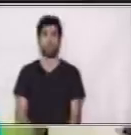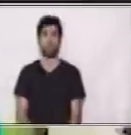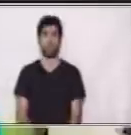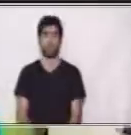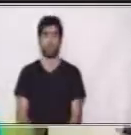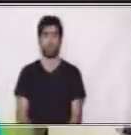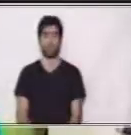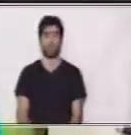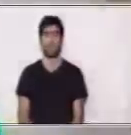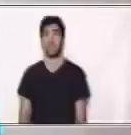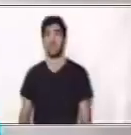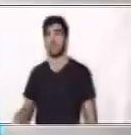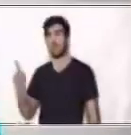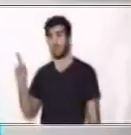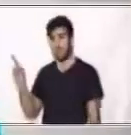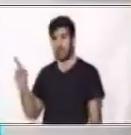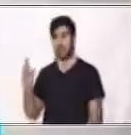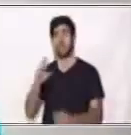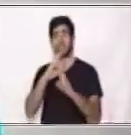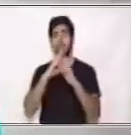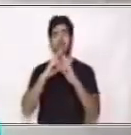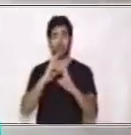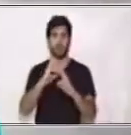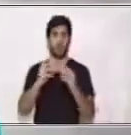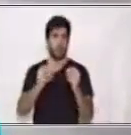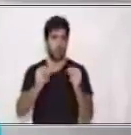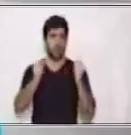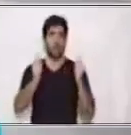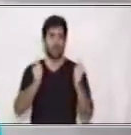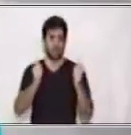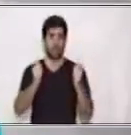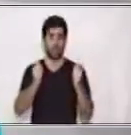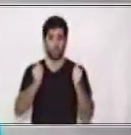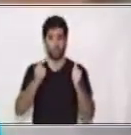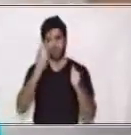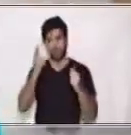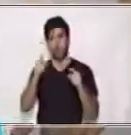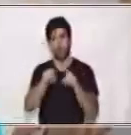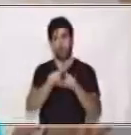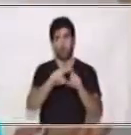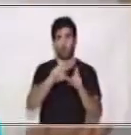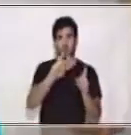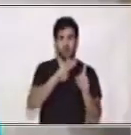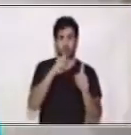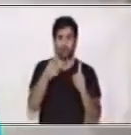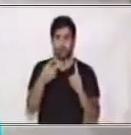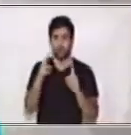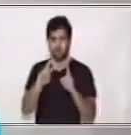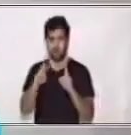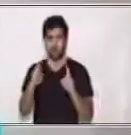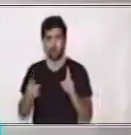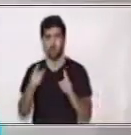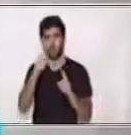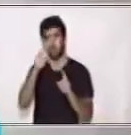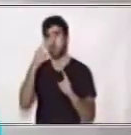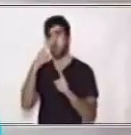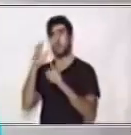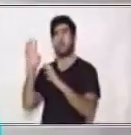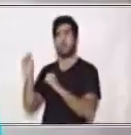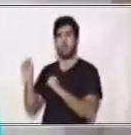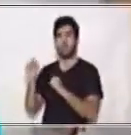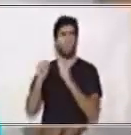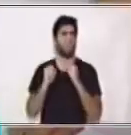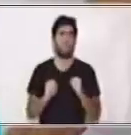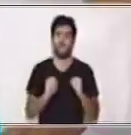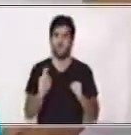respuesta aplicando la regla del binomio cuadrado perfecto. Si usted se da cuenta, no es nada del